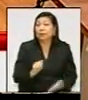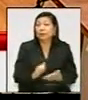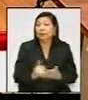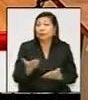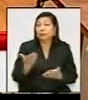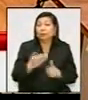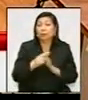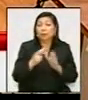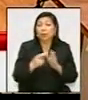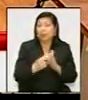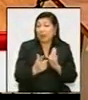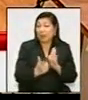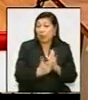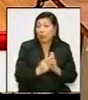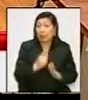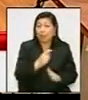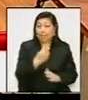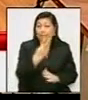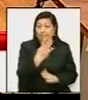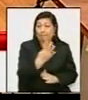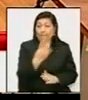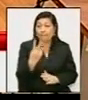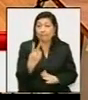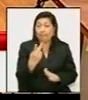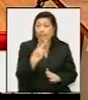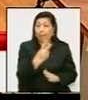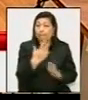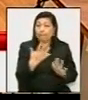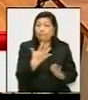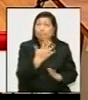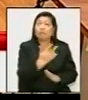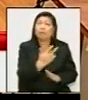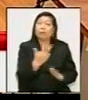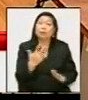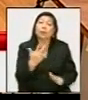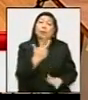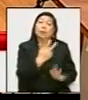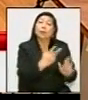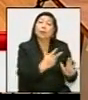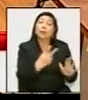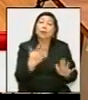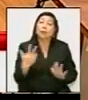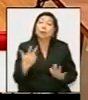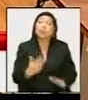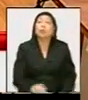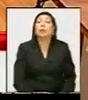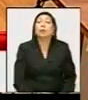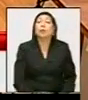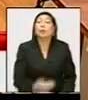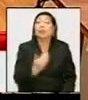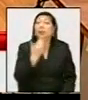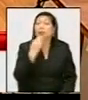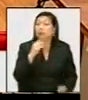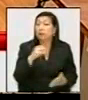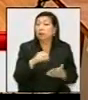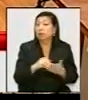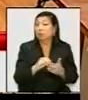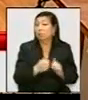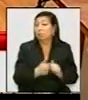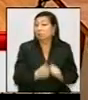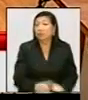recaída en los proyectos de ley 142, 2581 y 3378, que propone la ley que